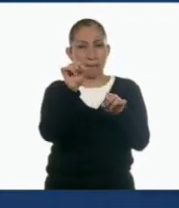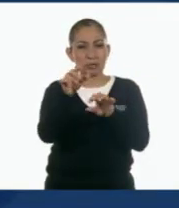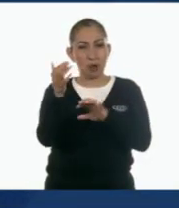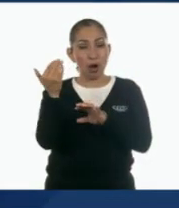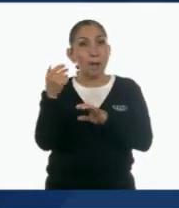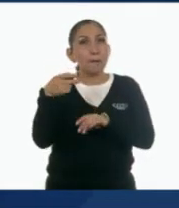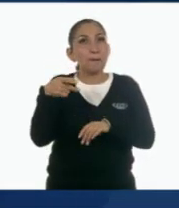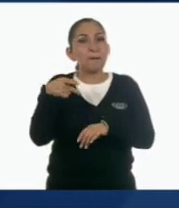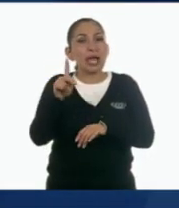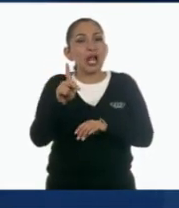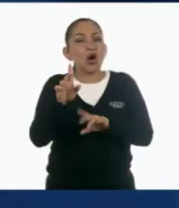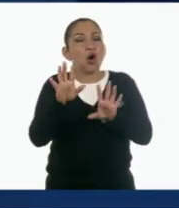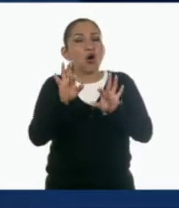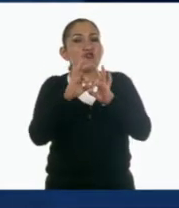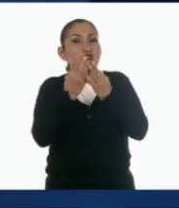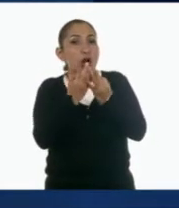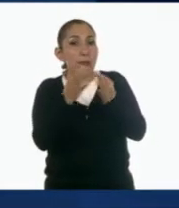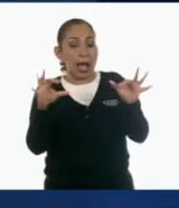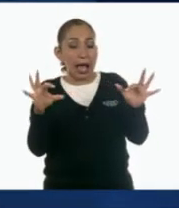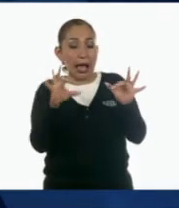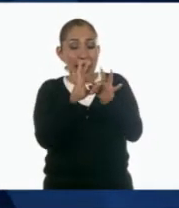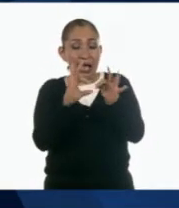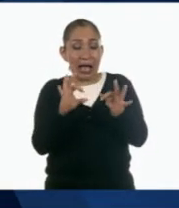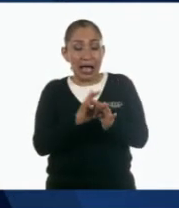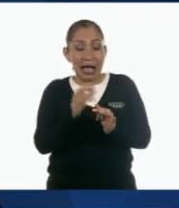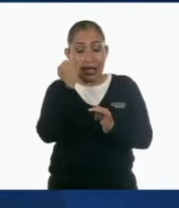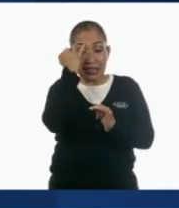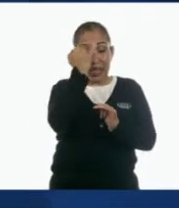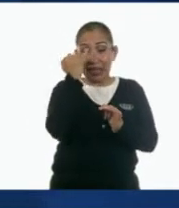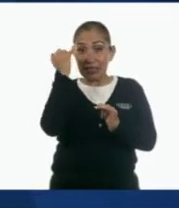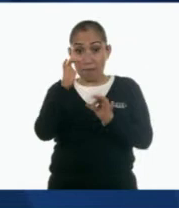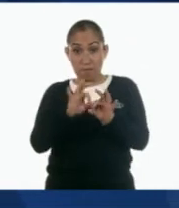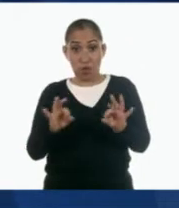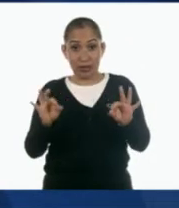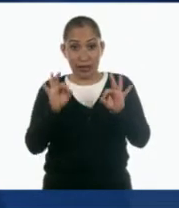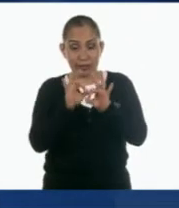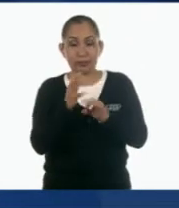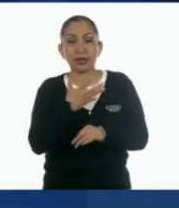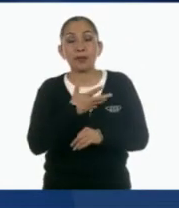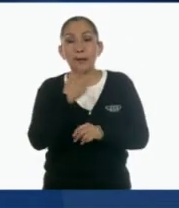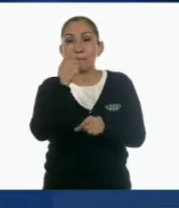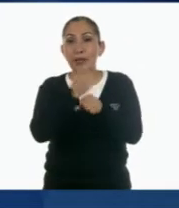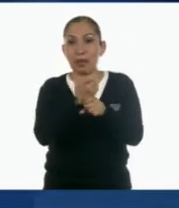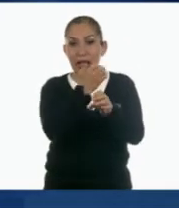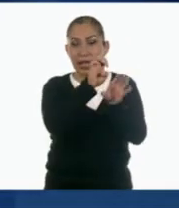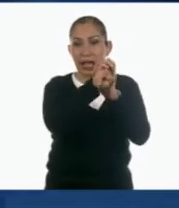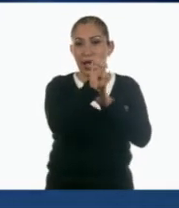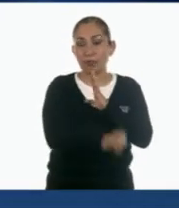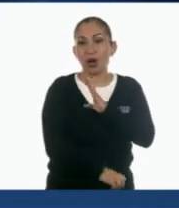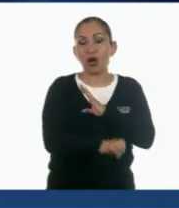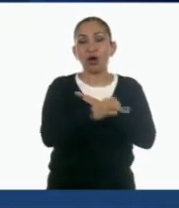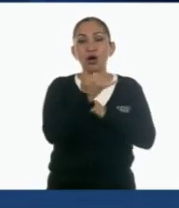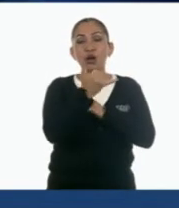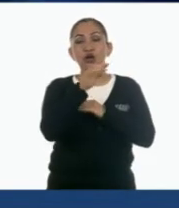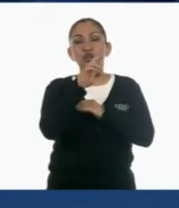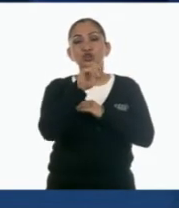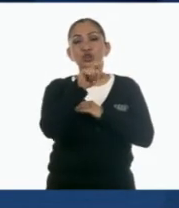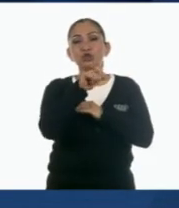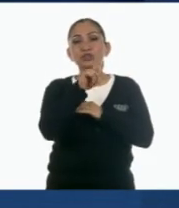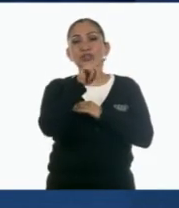información, pero la manera en que se están enlazando las ideas es muy importante. Tenemos el primer ejemplo, que es por